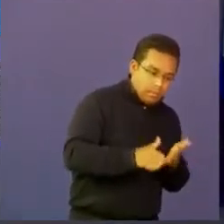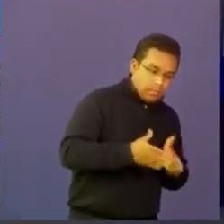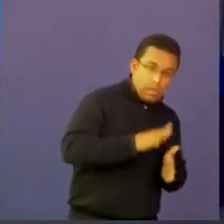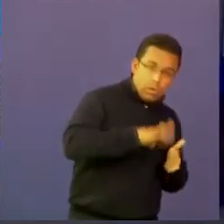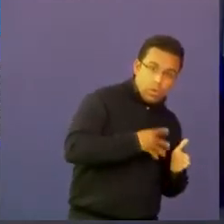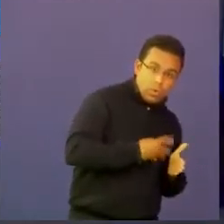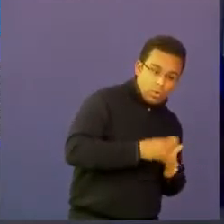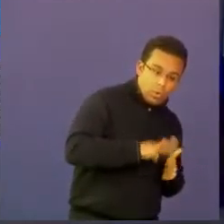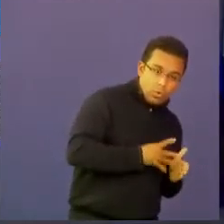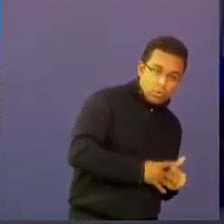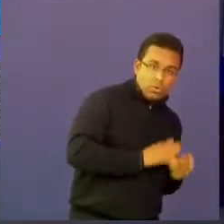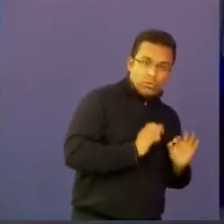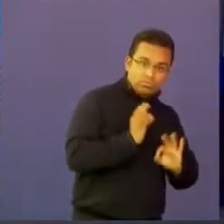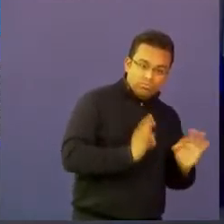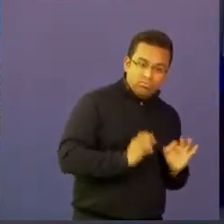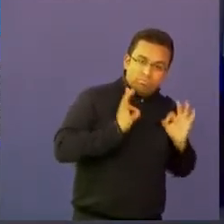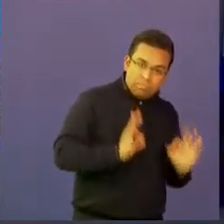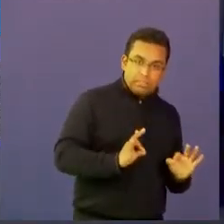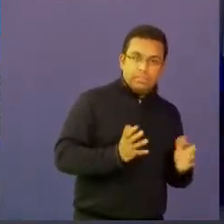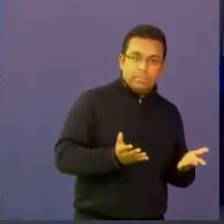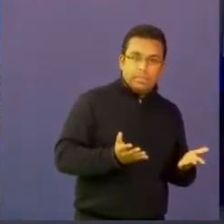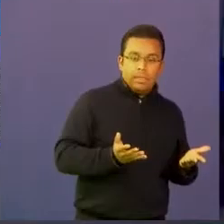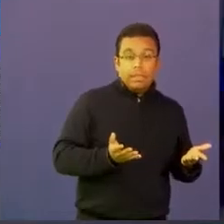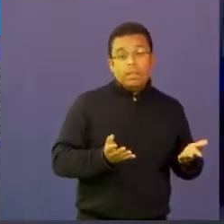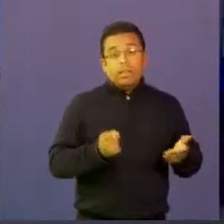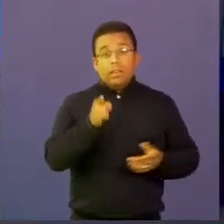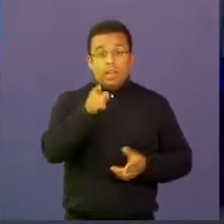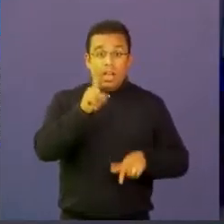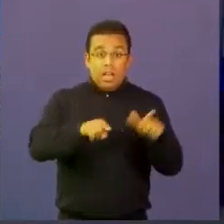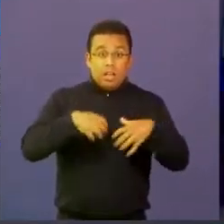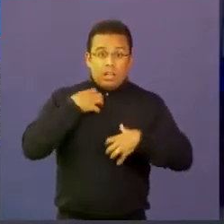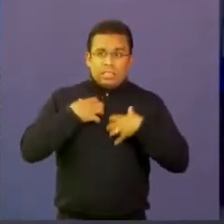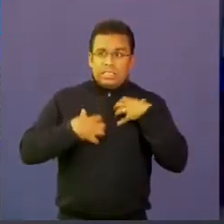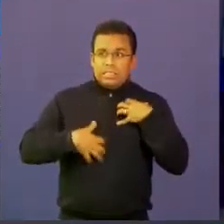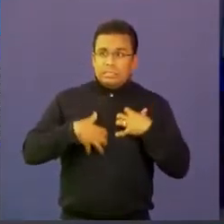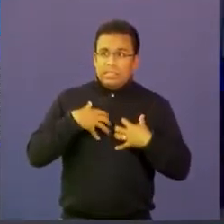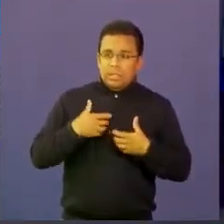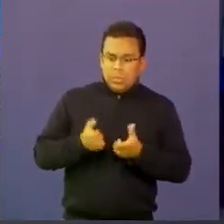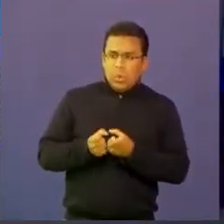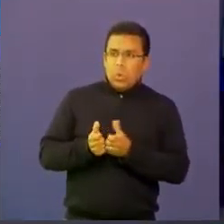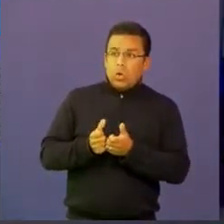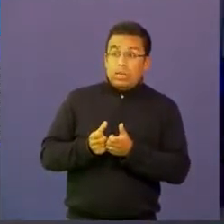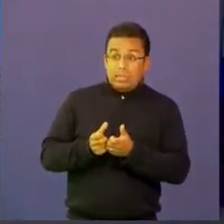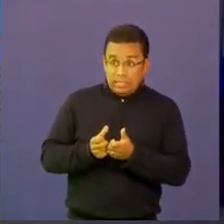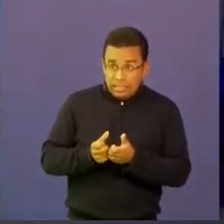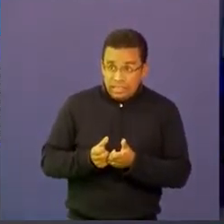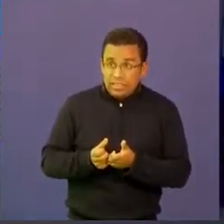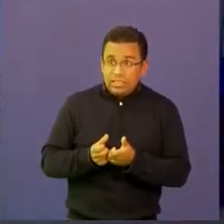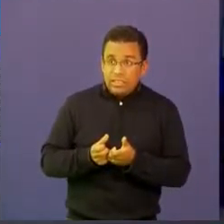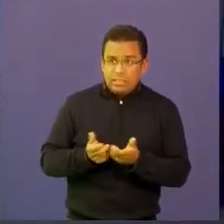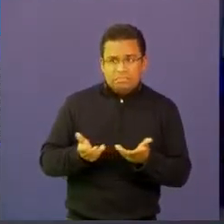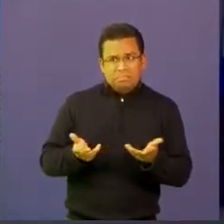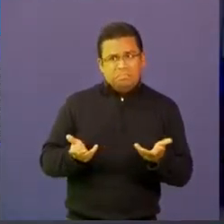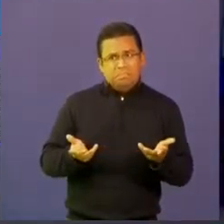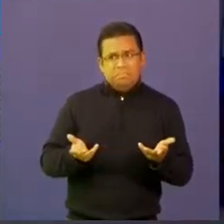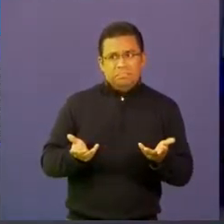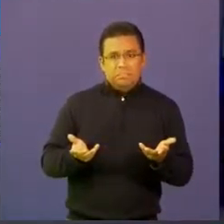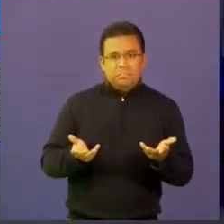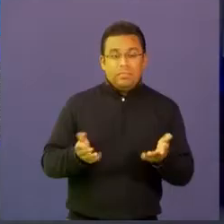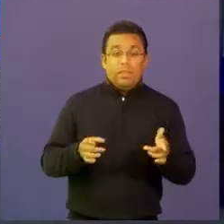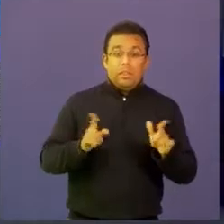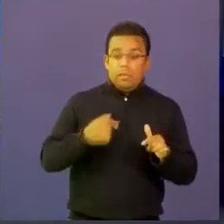yo sé que para un docente da un poco miedo decir vamos a jugar y además cuando uno no conoce muy bien la